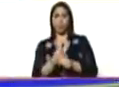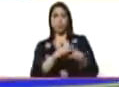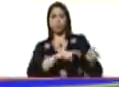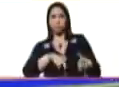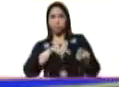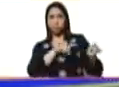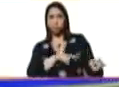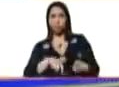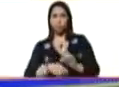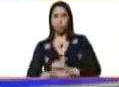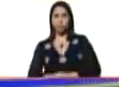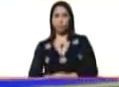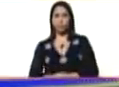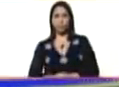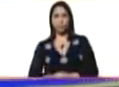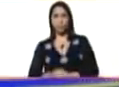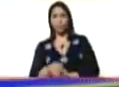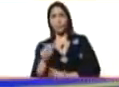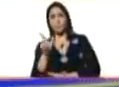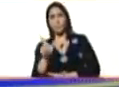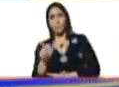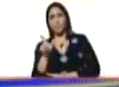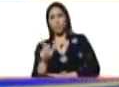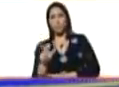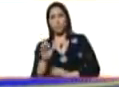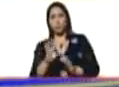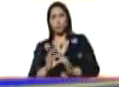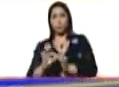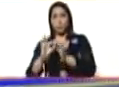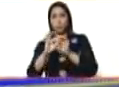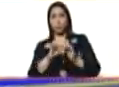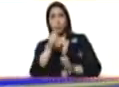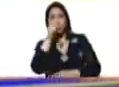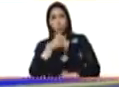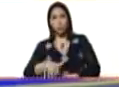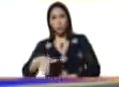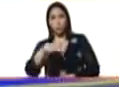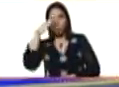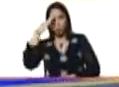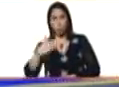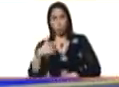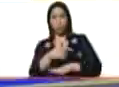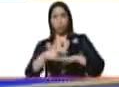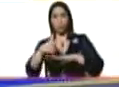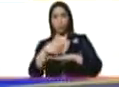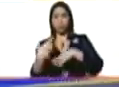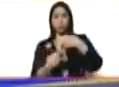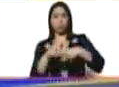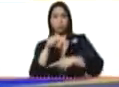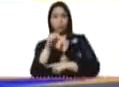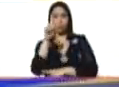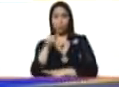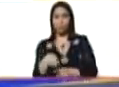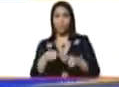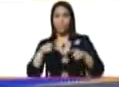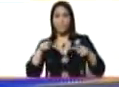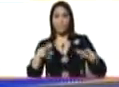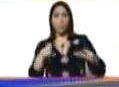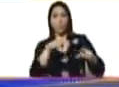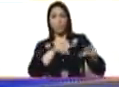campesinos, el PSV, la Unión Cívico-Militar, el gobierno revolucionario, las instalaciones